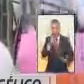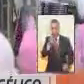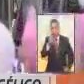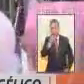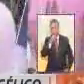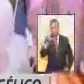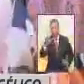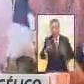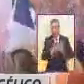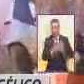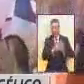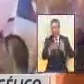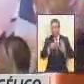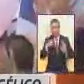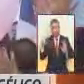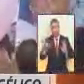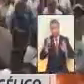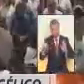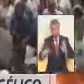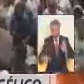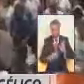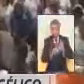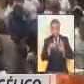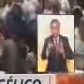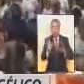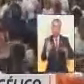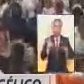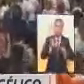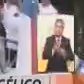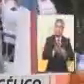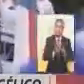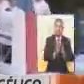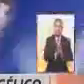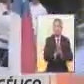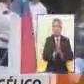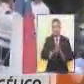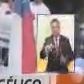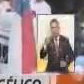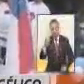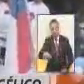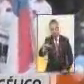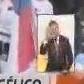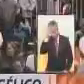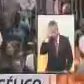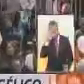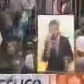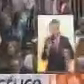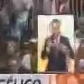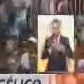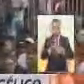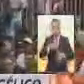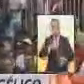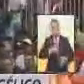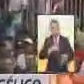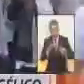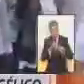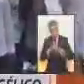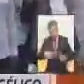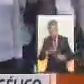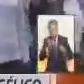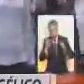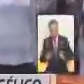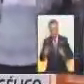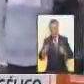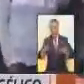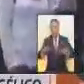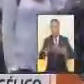Todos tendrán acceso a la página, pero solo quienes pertenezcan a una iglesia evangélica y estén asociados a un pastor podrán participar de las redes